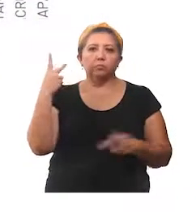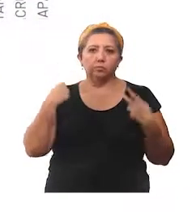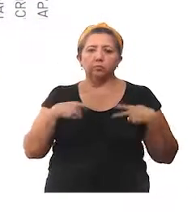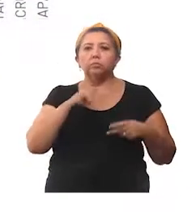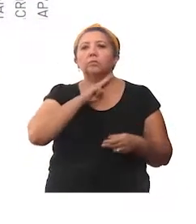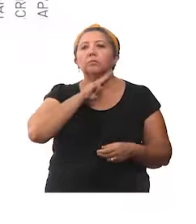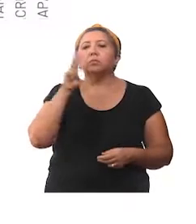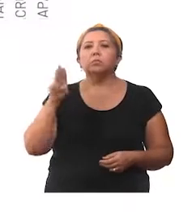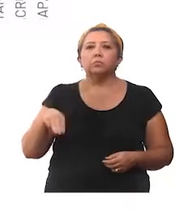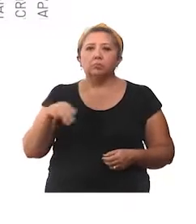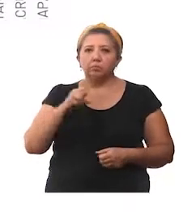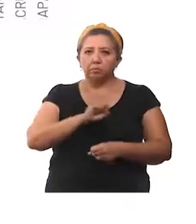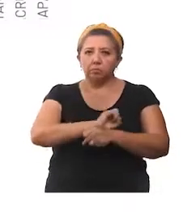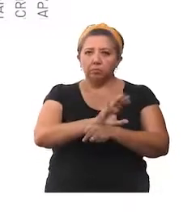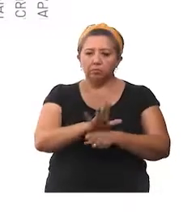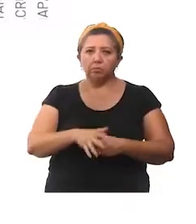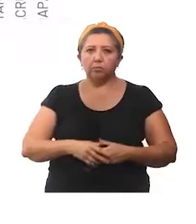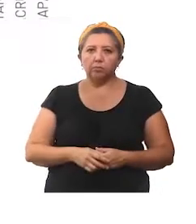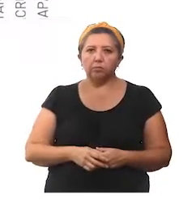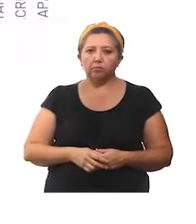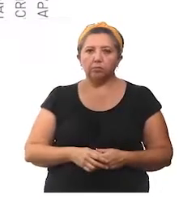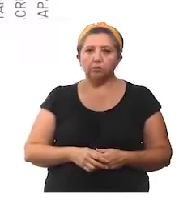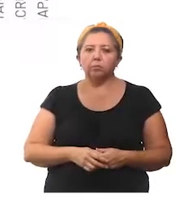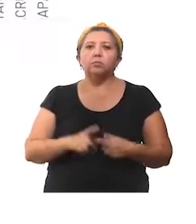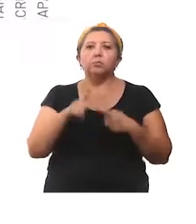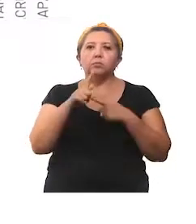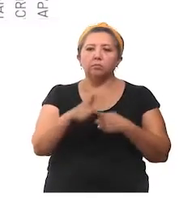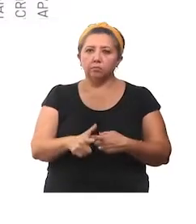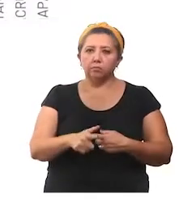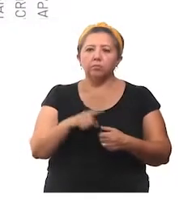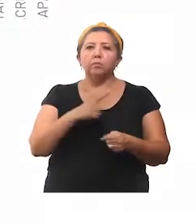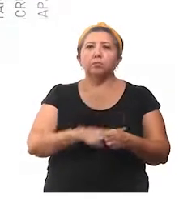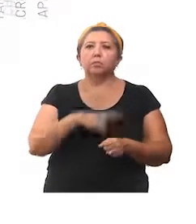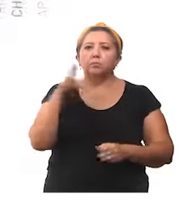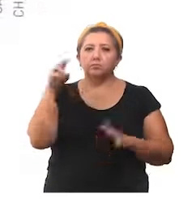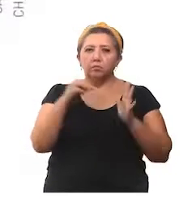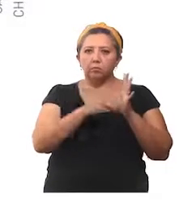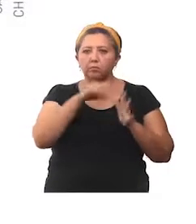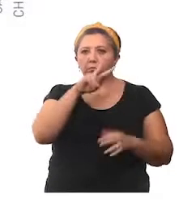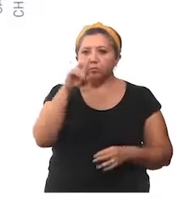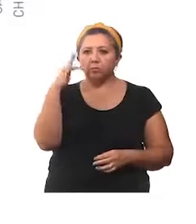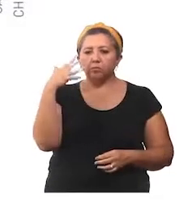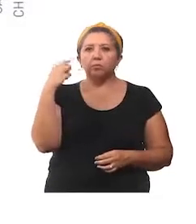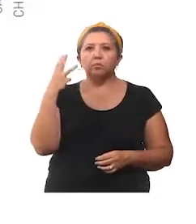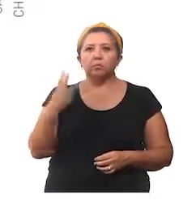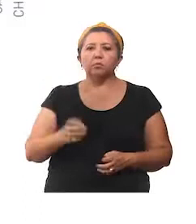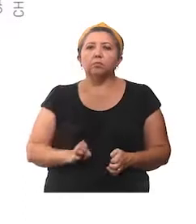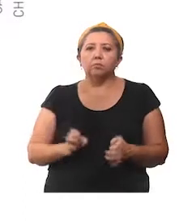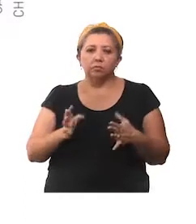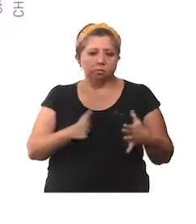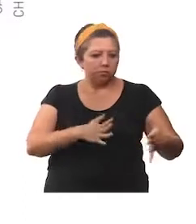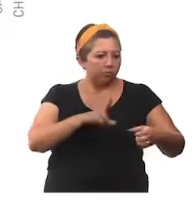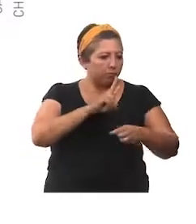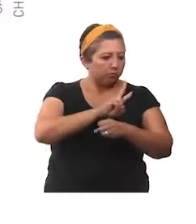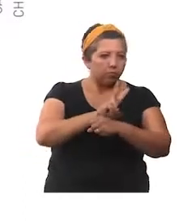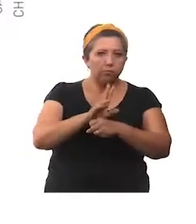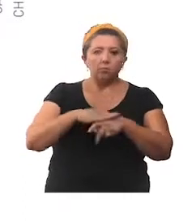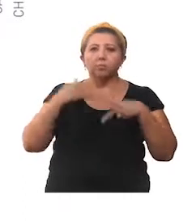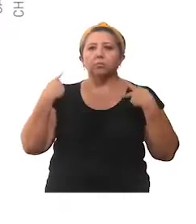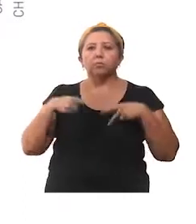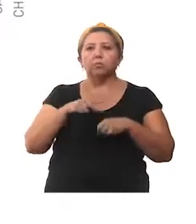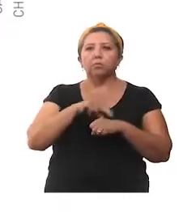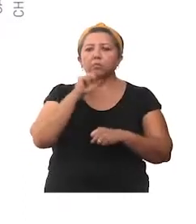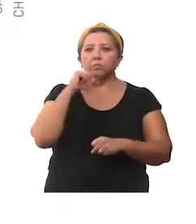las personas fallecidas a causa del coronavirus. De los casos activos, 2.253 están estables, aislados